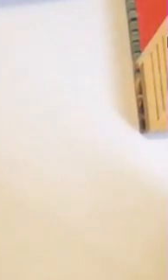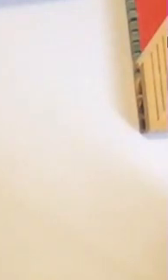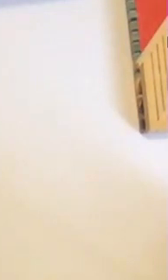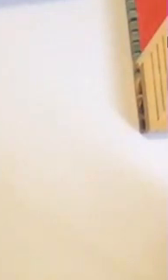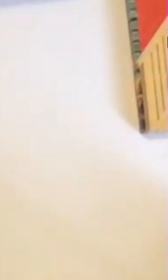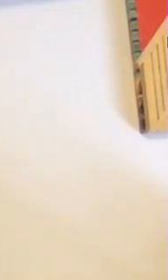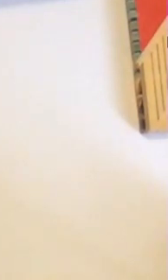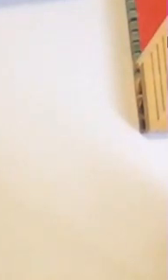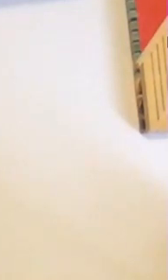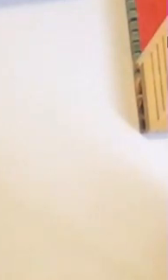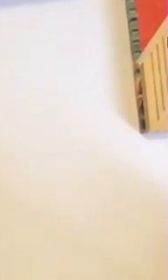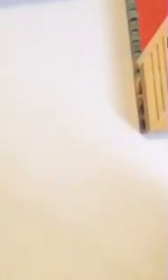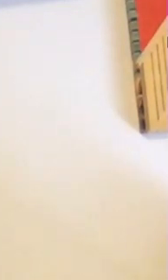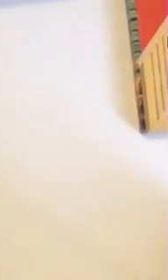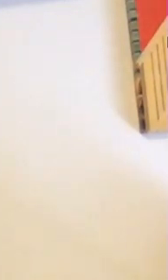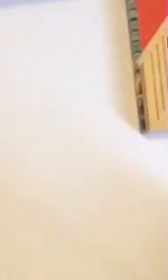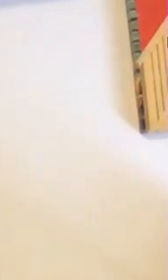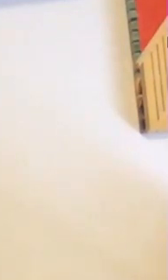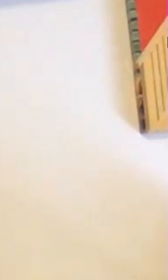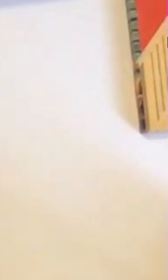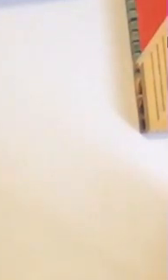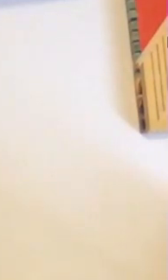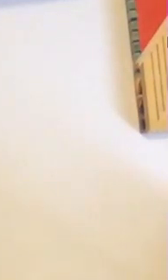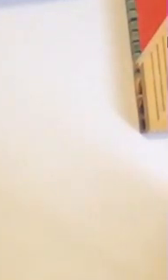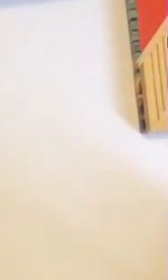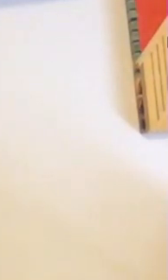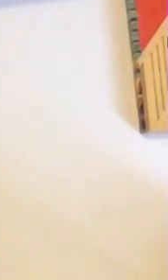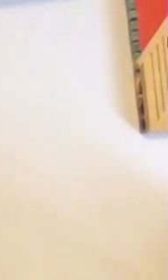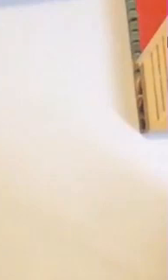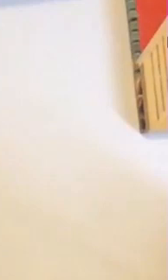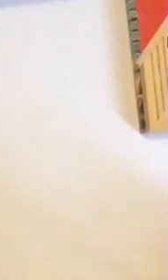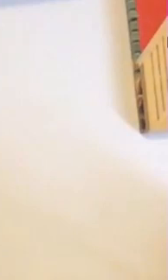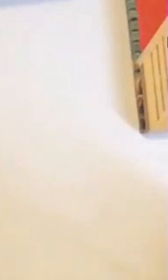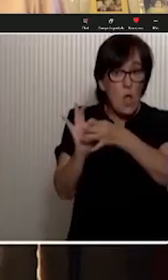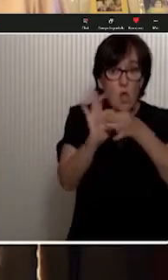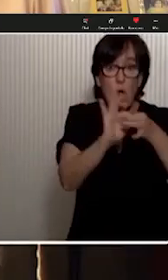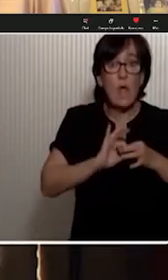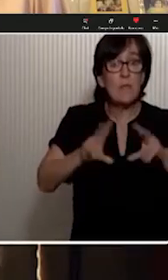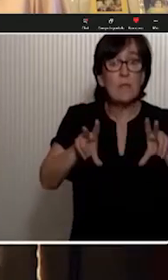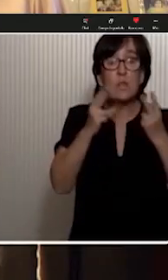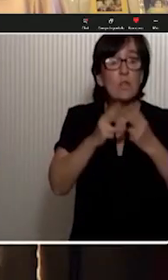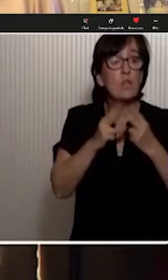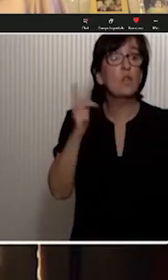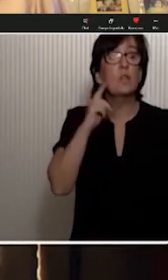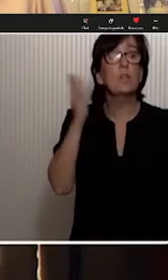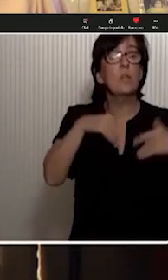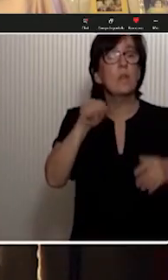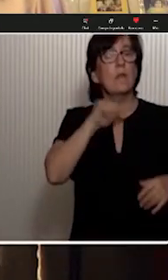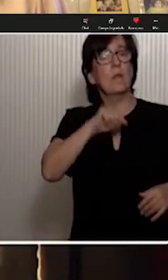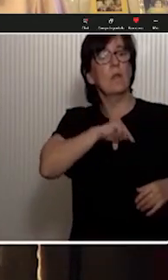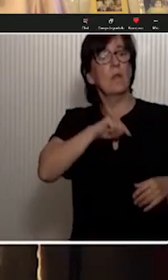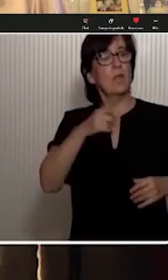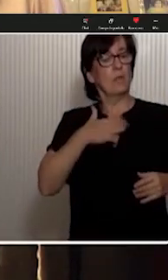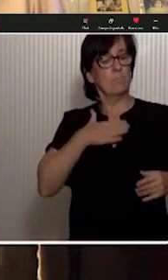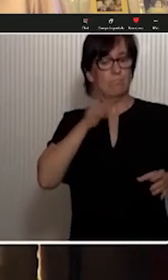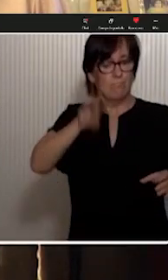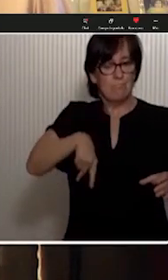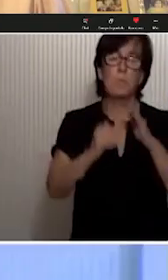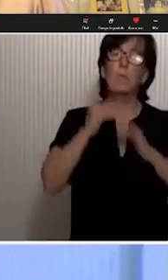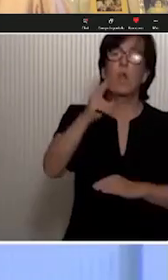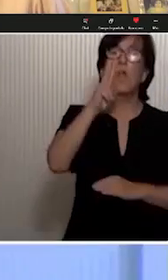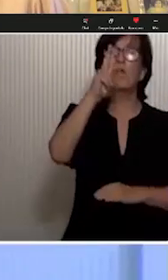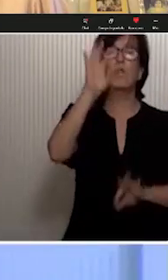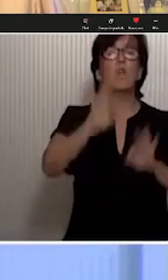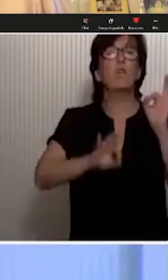notara mucho que estaba solo el ibex no porque hasta ahora el ibex serán los malos de la película eran tremendos con el puro y la a quien se iba a juntar con